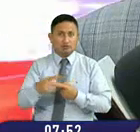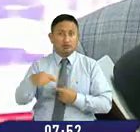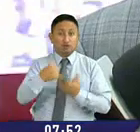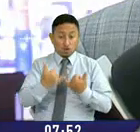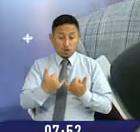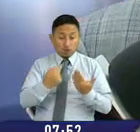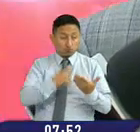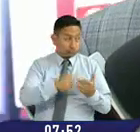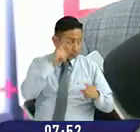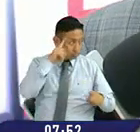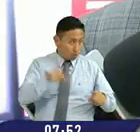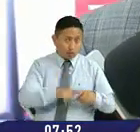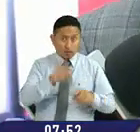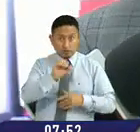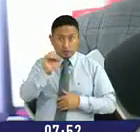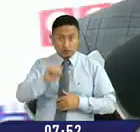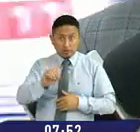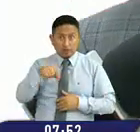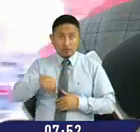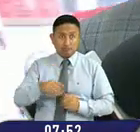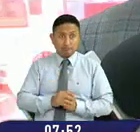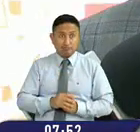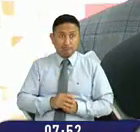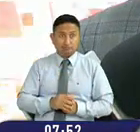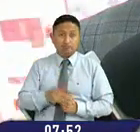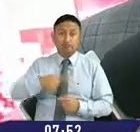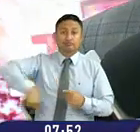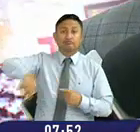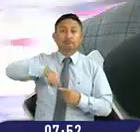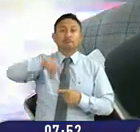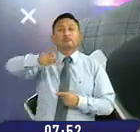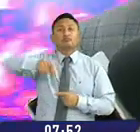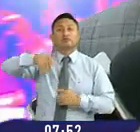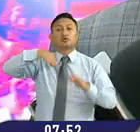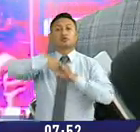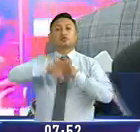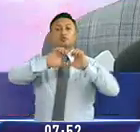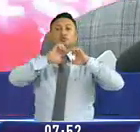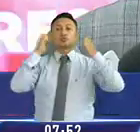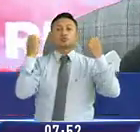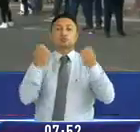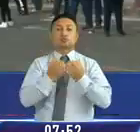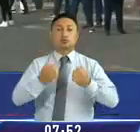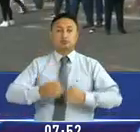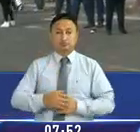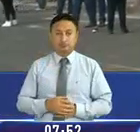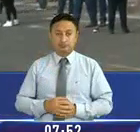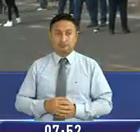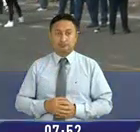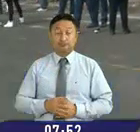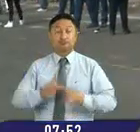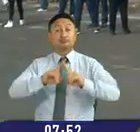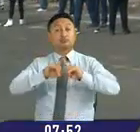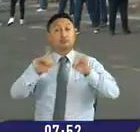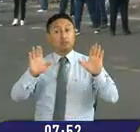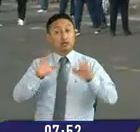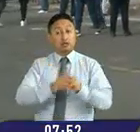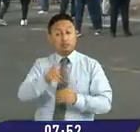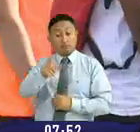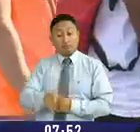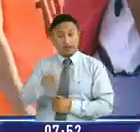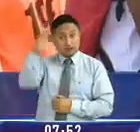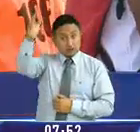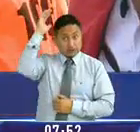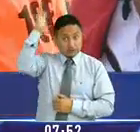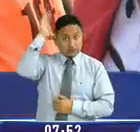acuerdo a retornar al público hacia los partidos de la Liga Pro. Esto siempre y cuando los hinchas respeten todos los